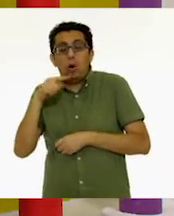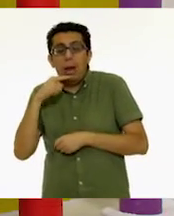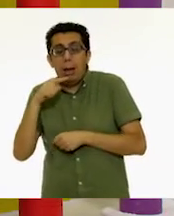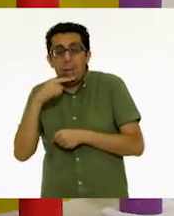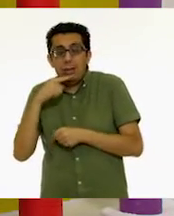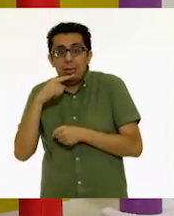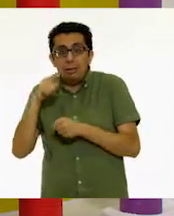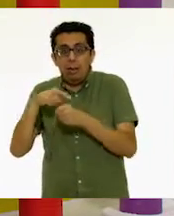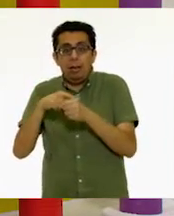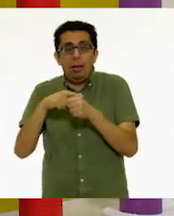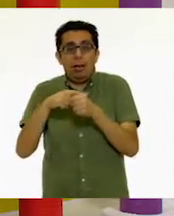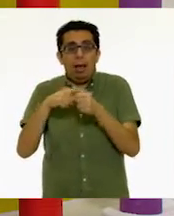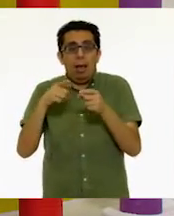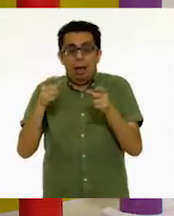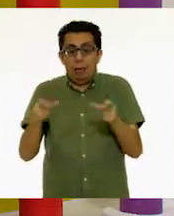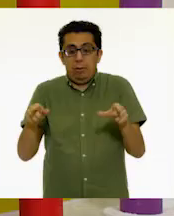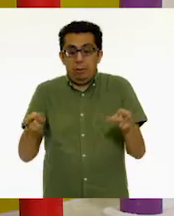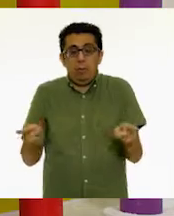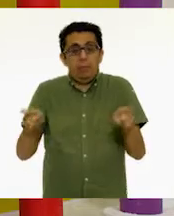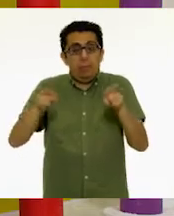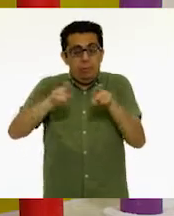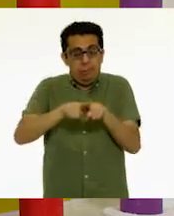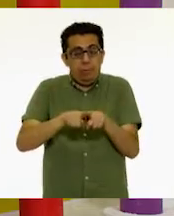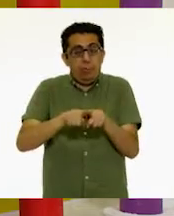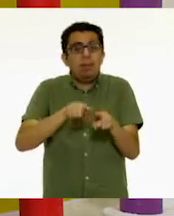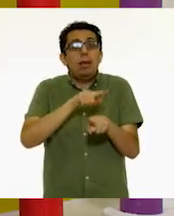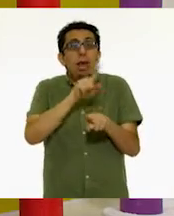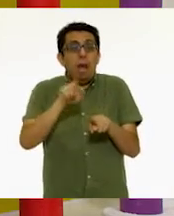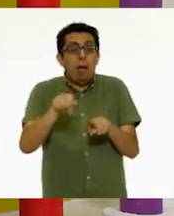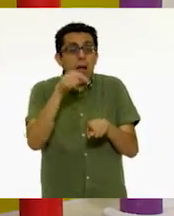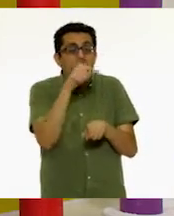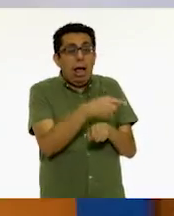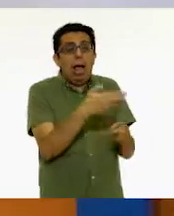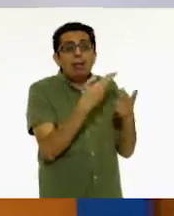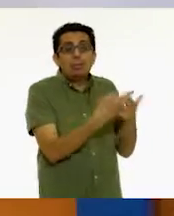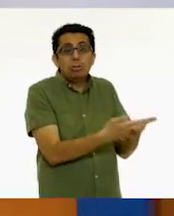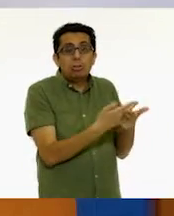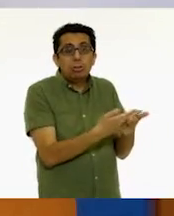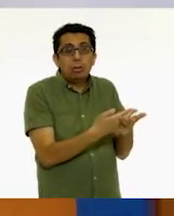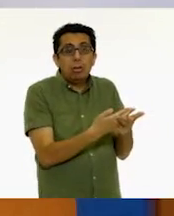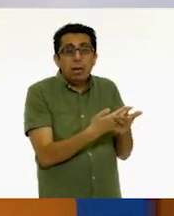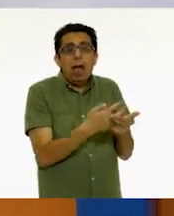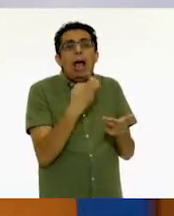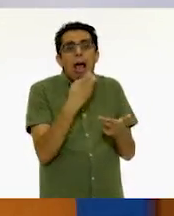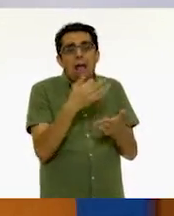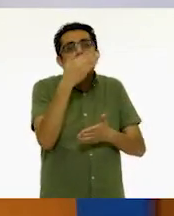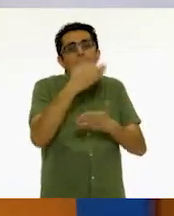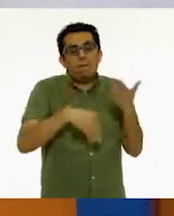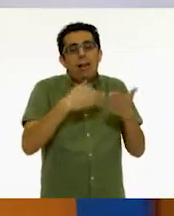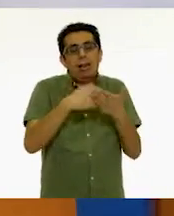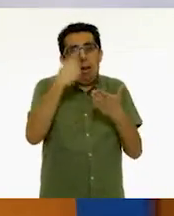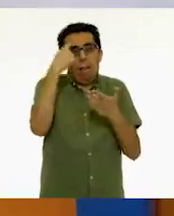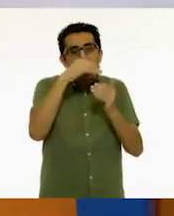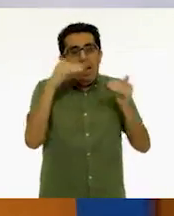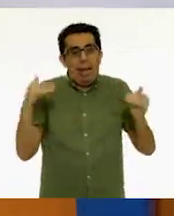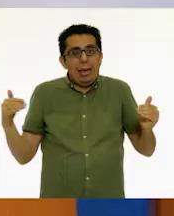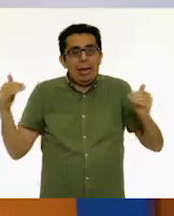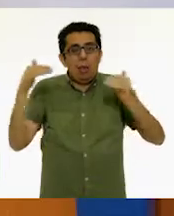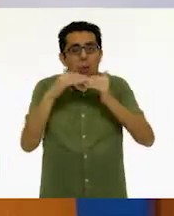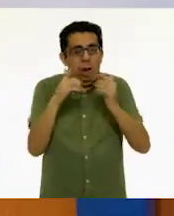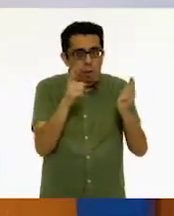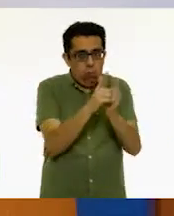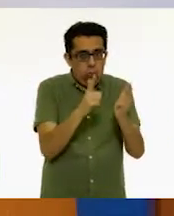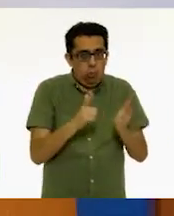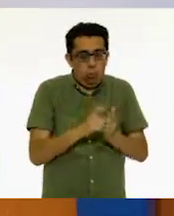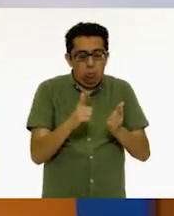crayón es lo que nos faltaría para igualar las colecciones. Ay, es una muy buena idea. Pero